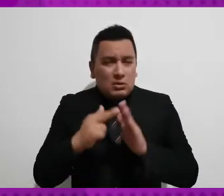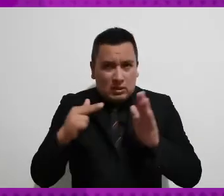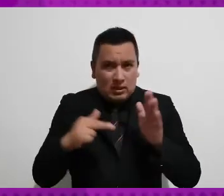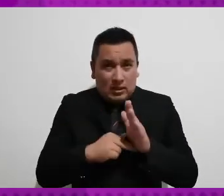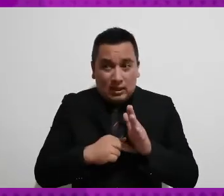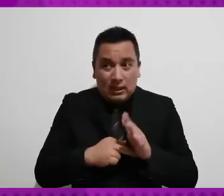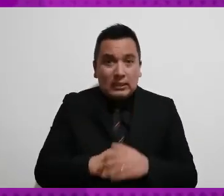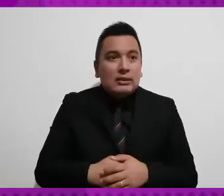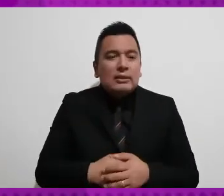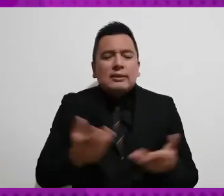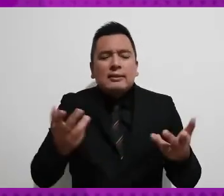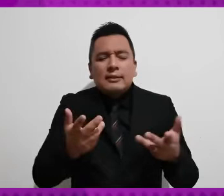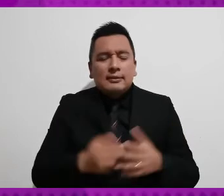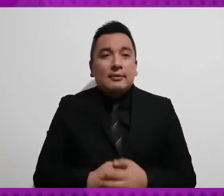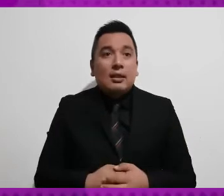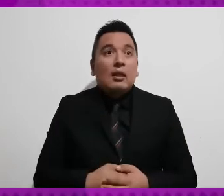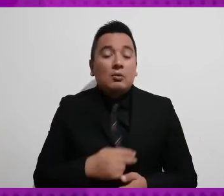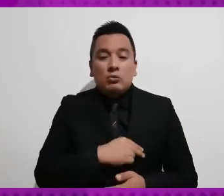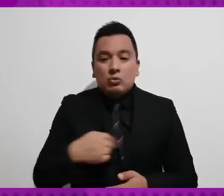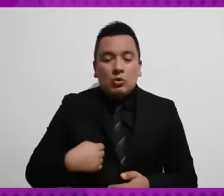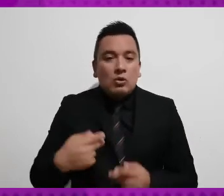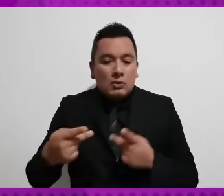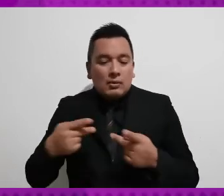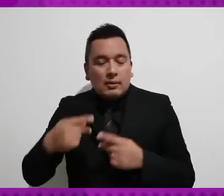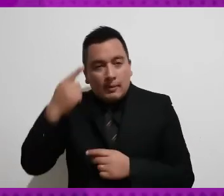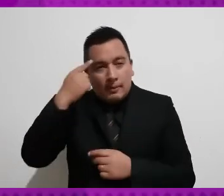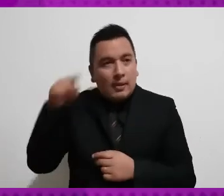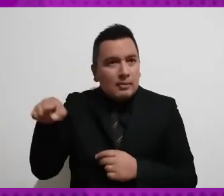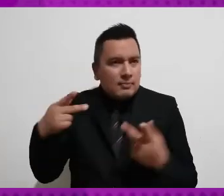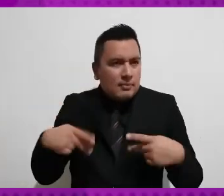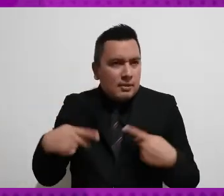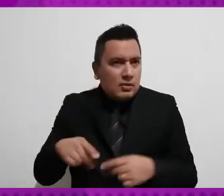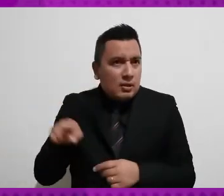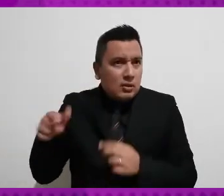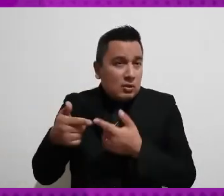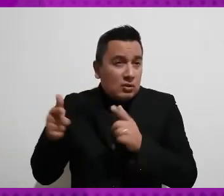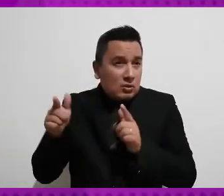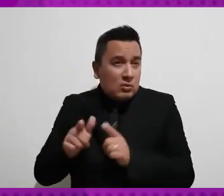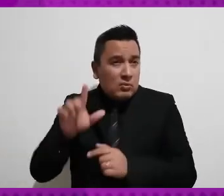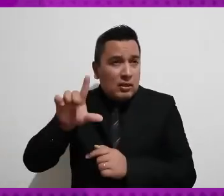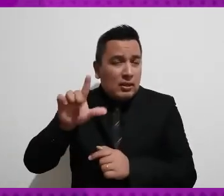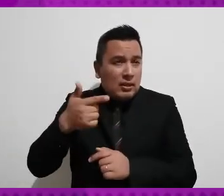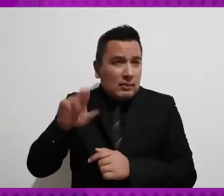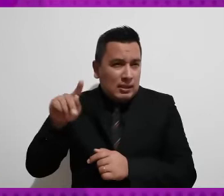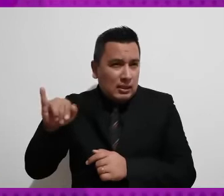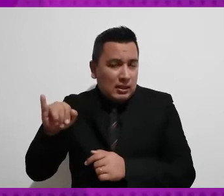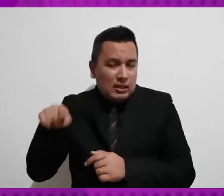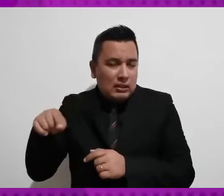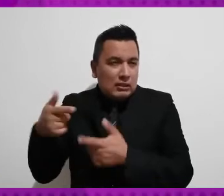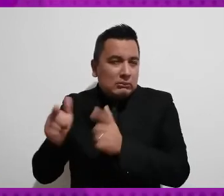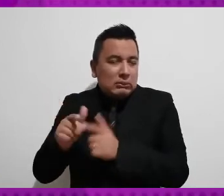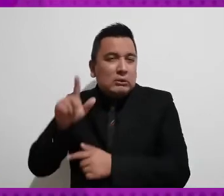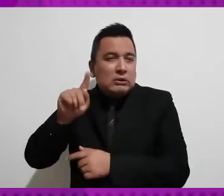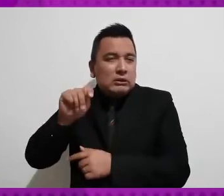medidas de nivelación para garantizar el derecho al voto de las personas trans. Cuando arranque el proceso electoral, en materia de